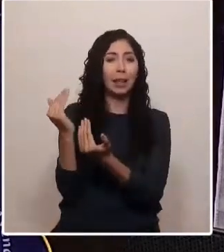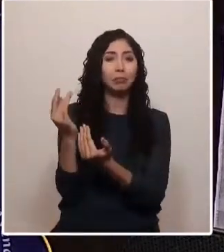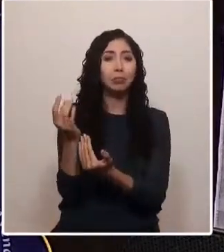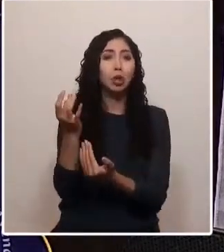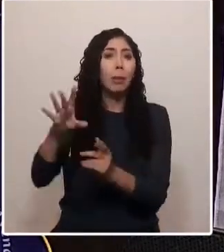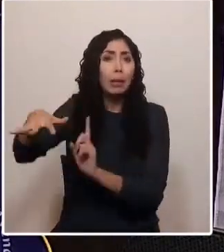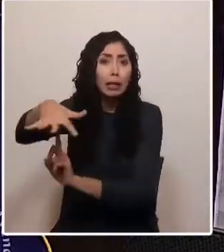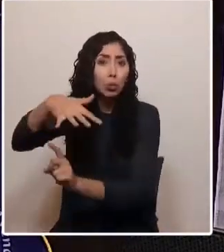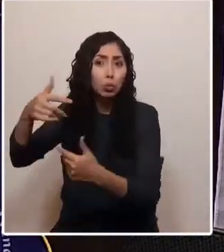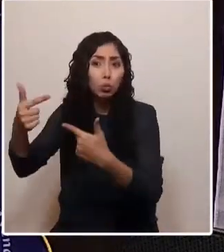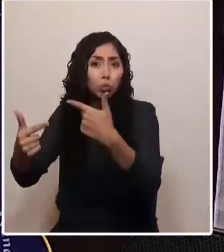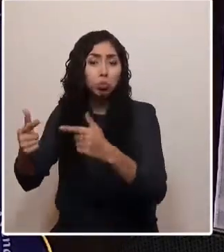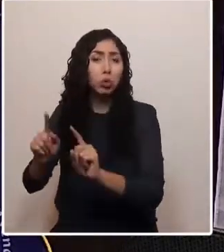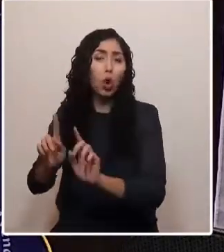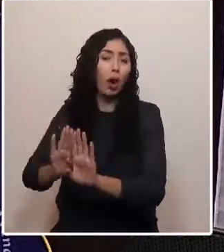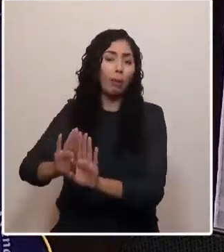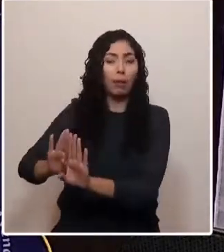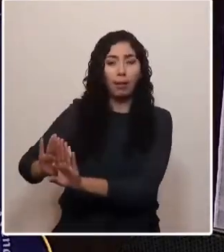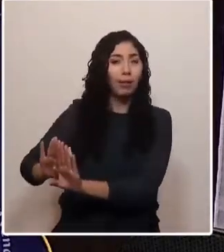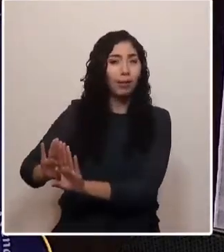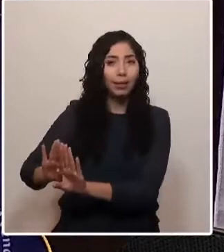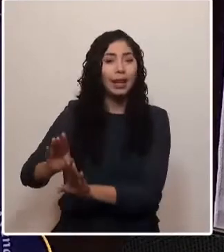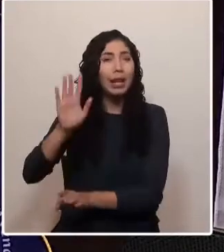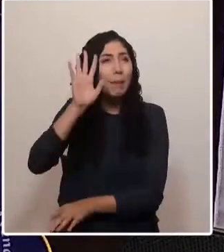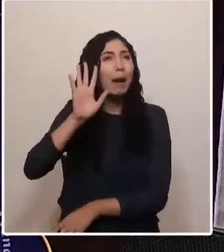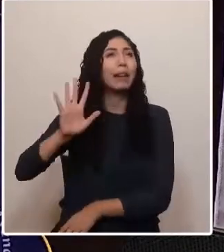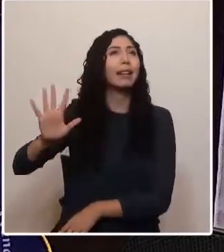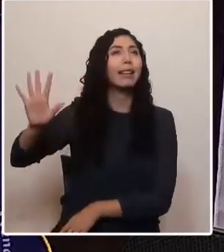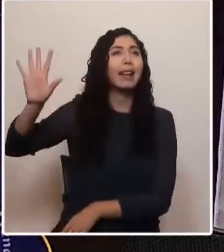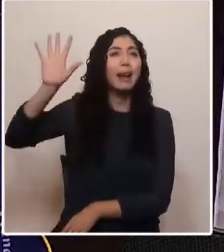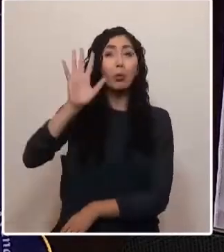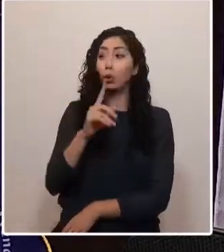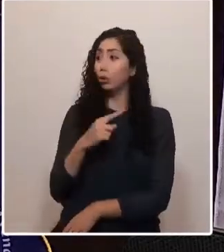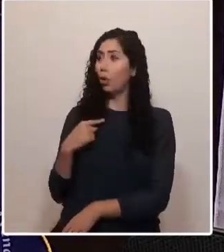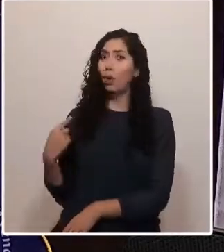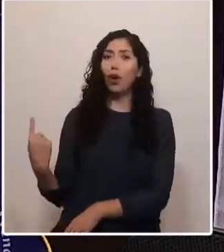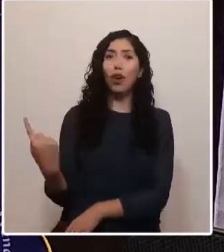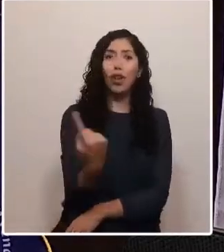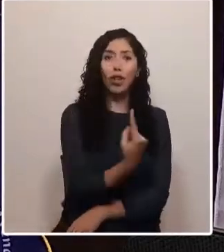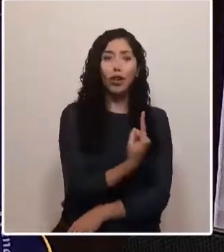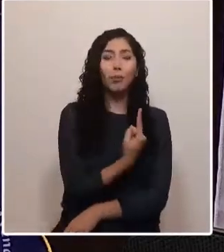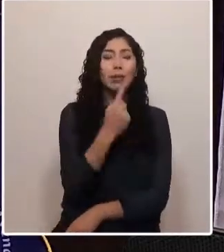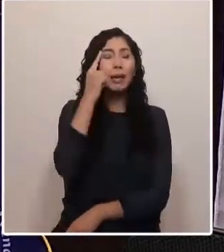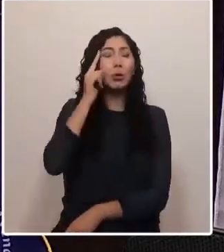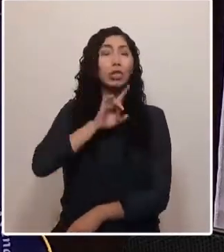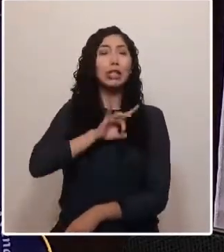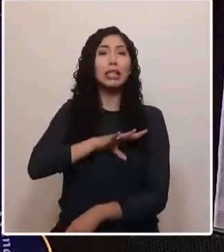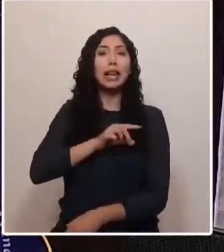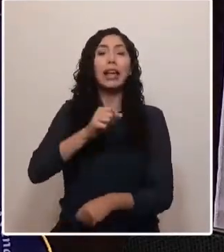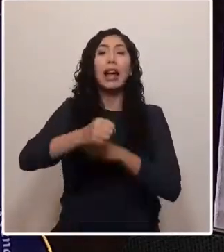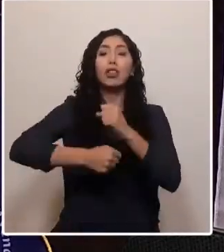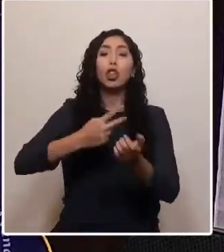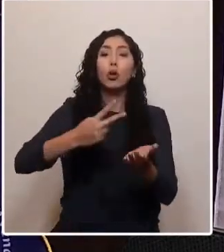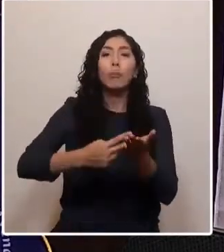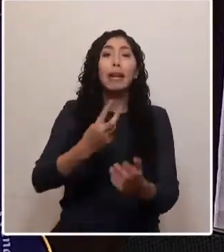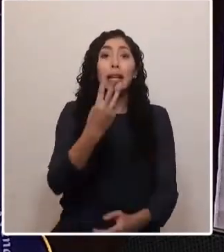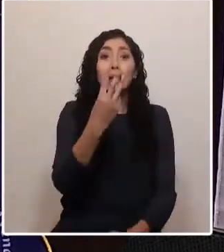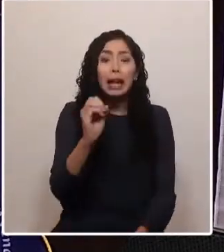de corto y mediano plazo. Imaginemos entre todas y todos el Chile del 2030, 2040,